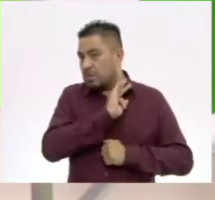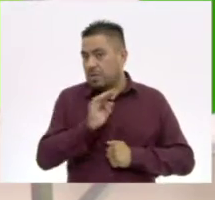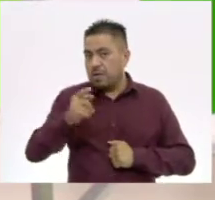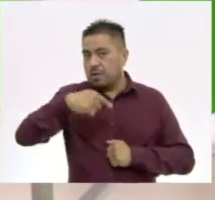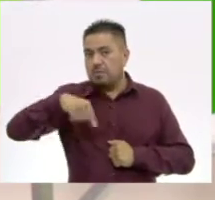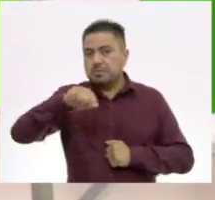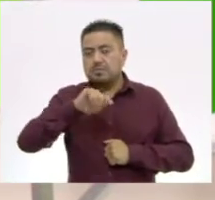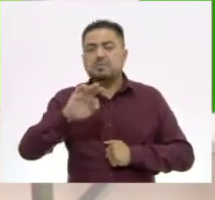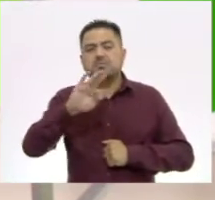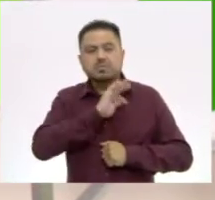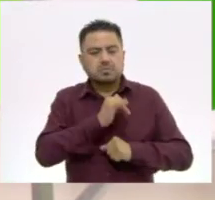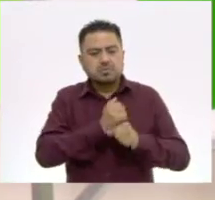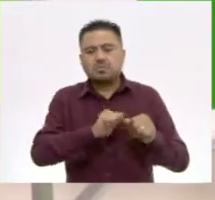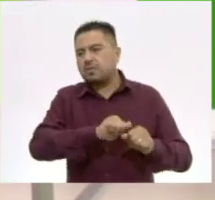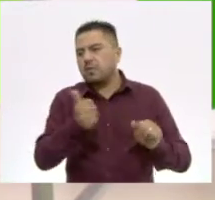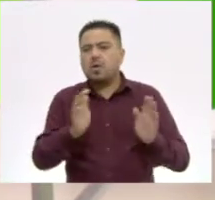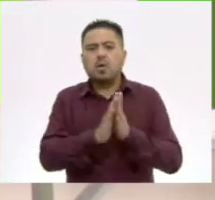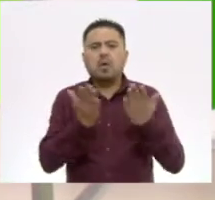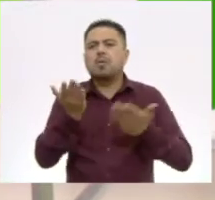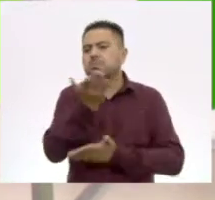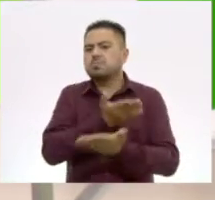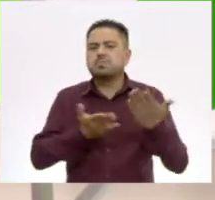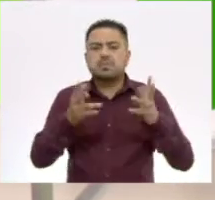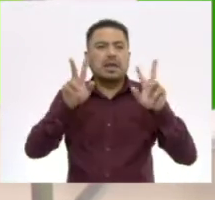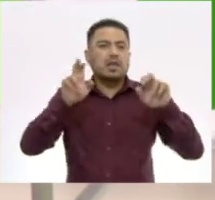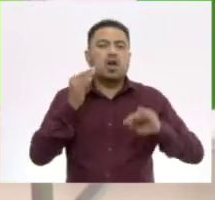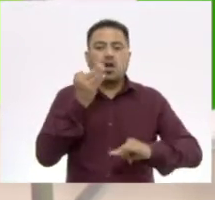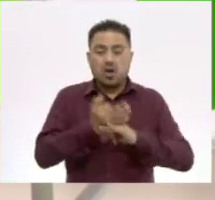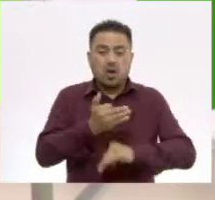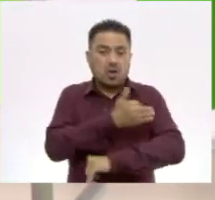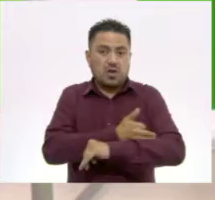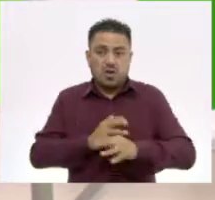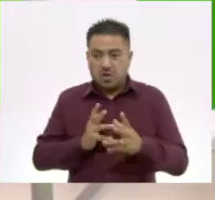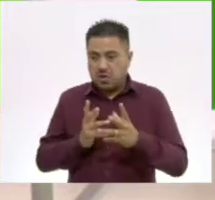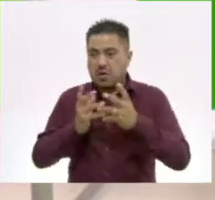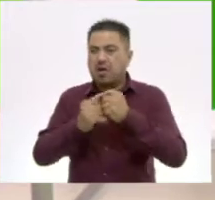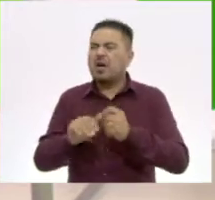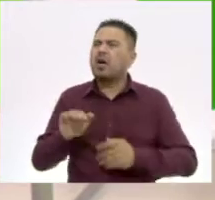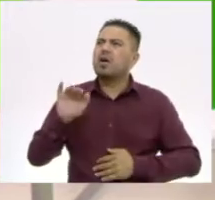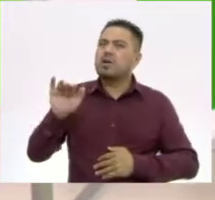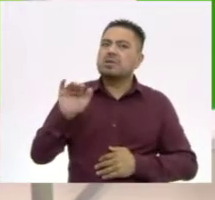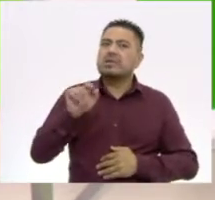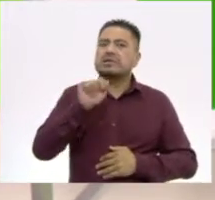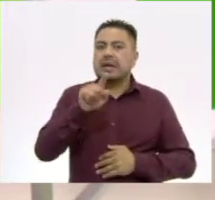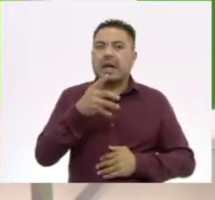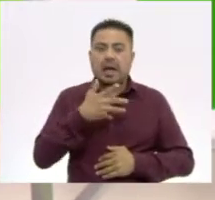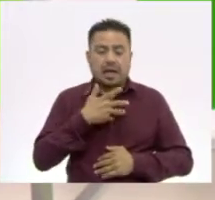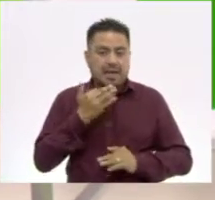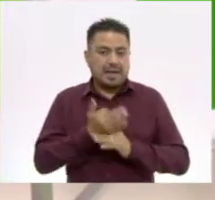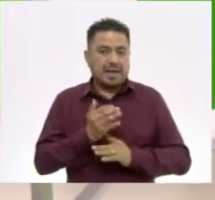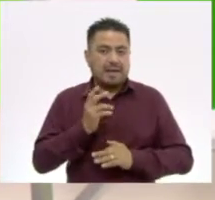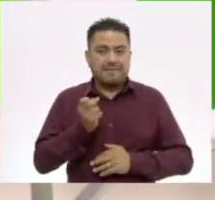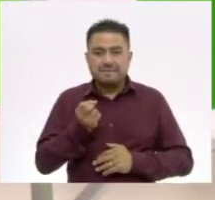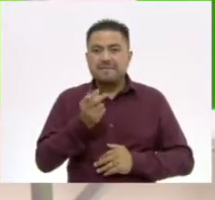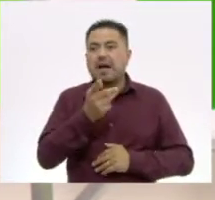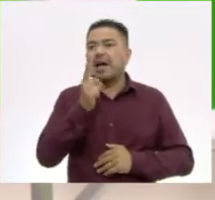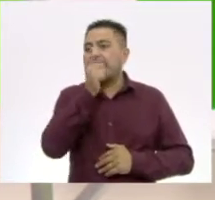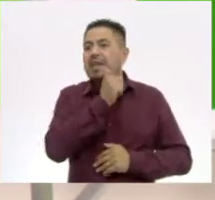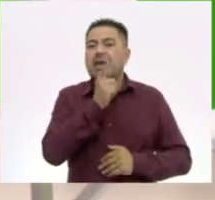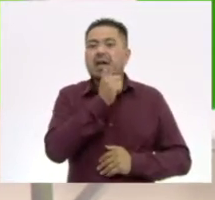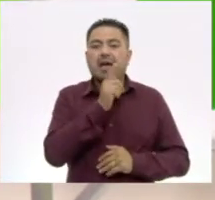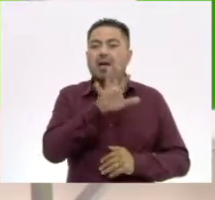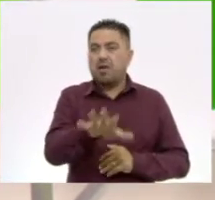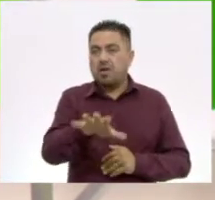consulta otros libros y comenta el tema de hoy con tu familia oye y si tienes la fortuna de hablar una lengua indígena